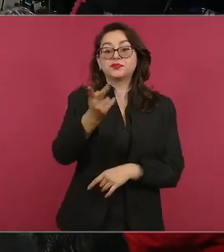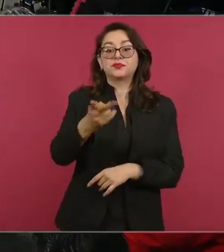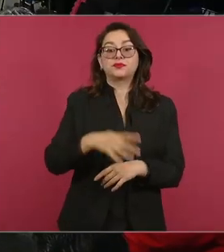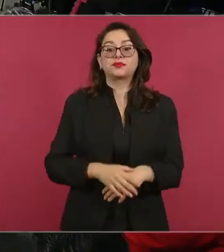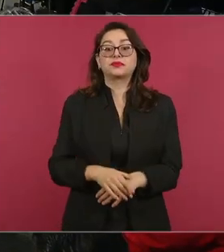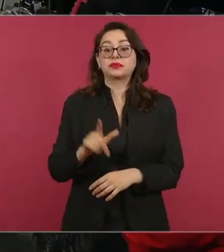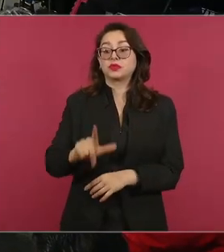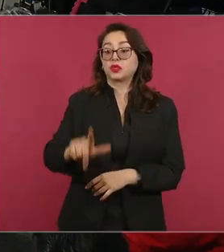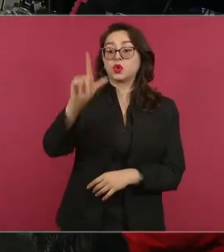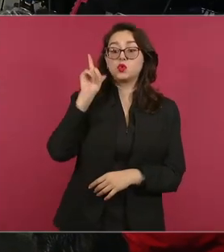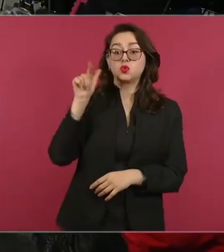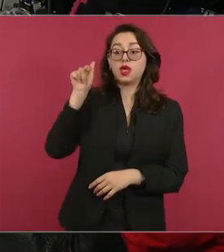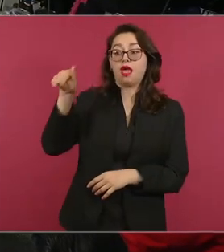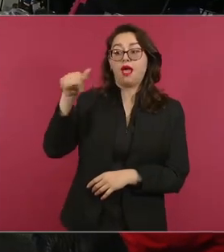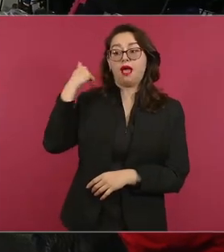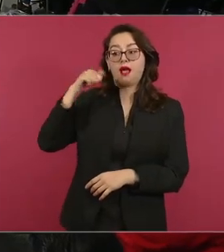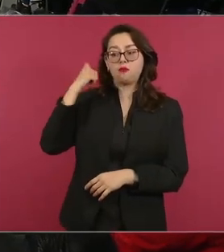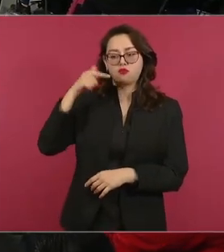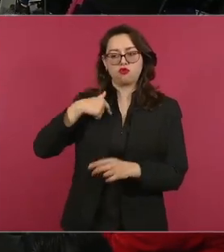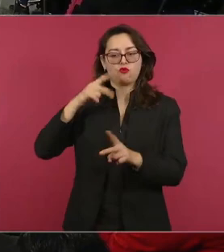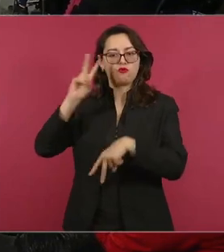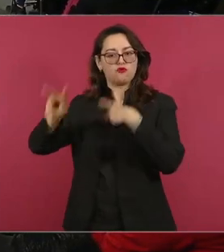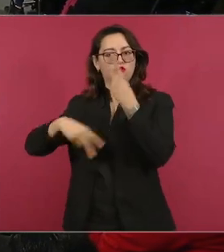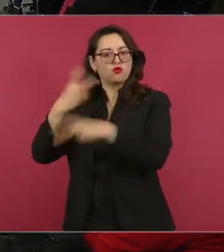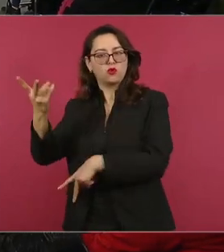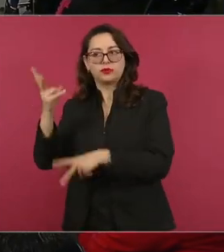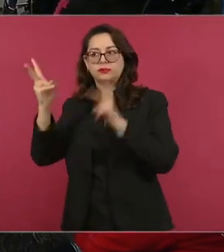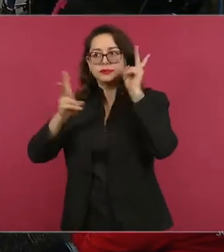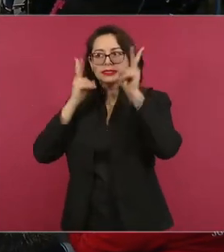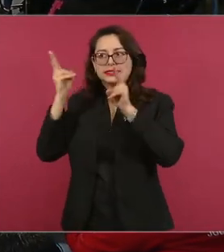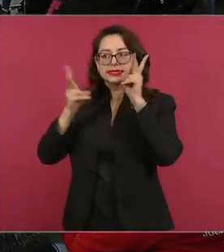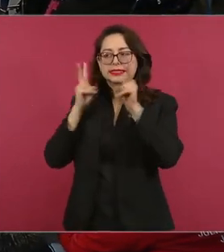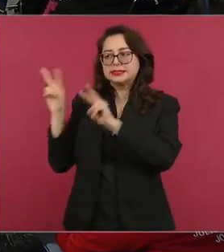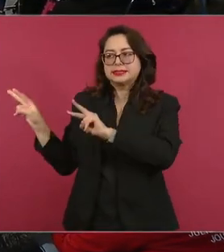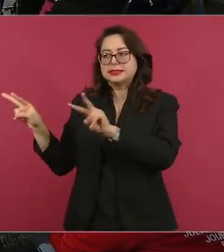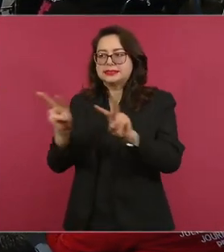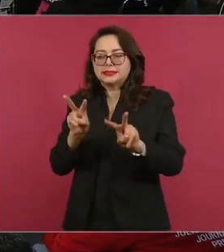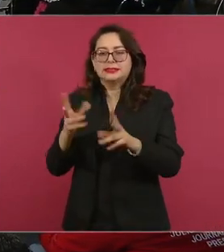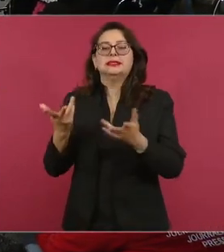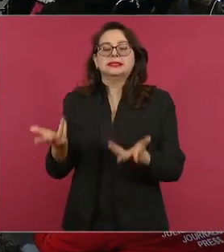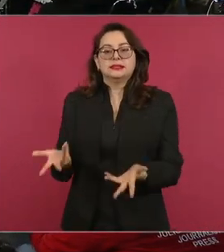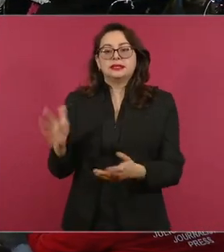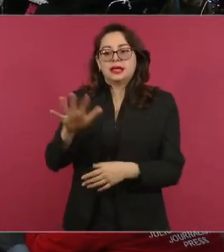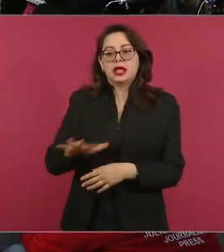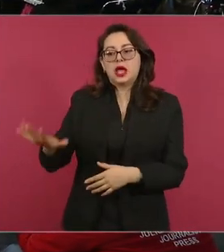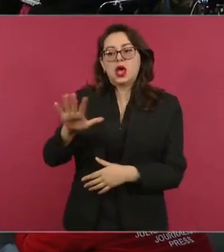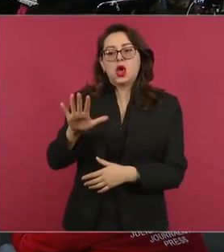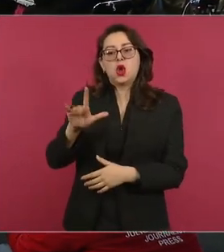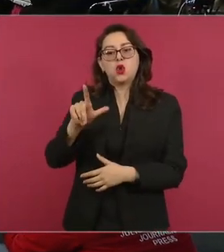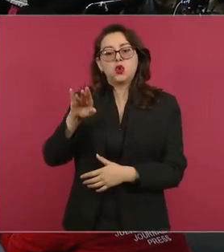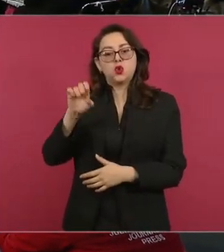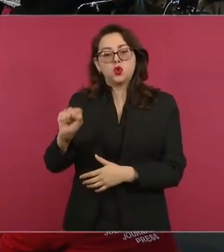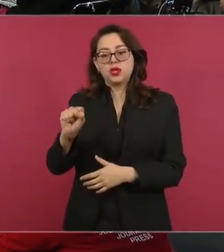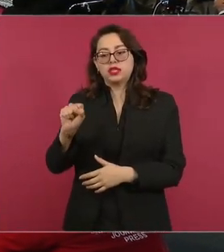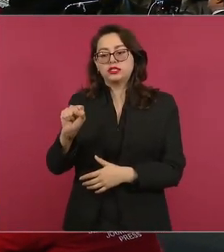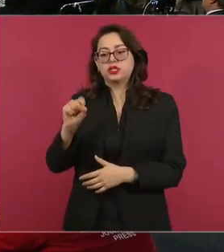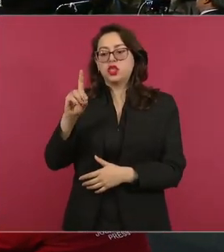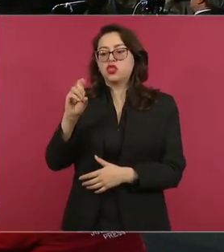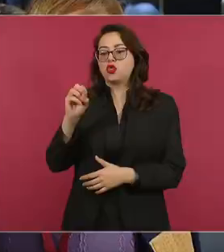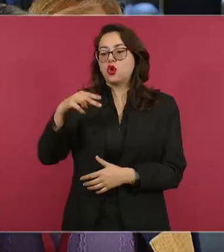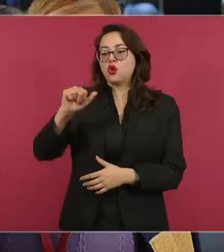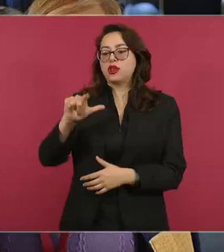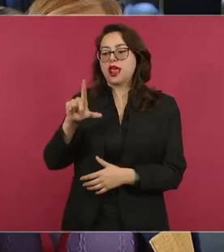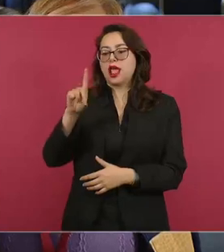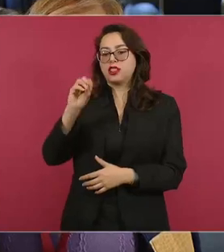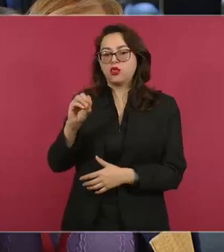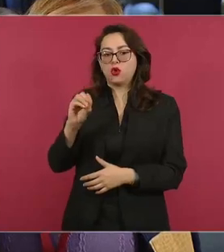Acapulco. Retomando un poco este tema, tuve la oportunidad de visitar la colonia Luis Donaldo Colosio y, como bien ahorita mencionó,